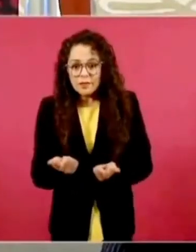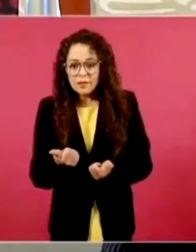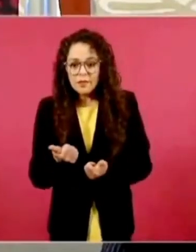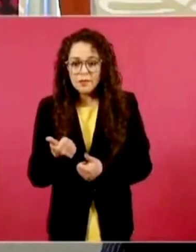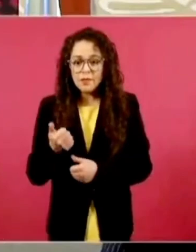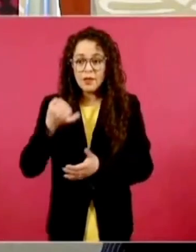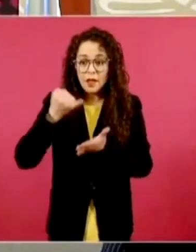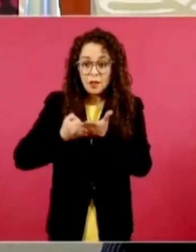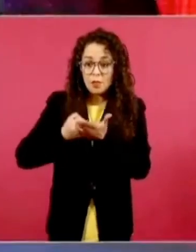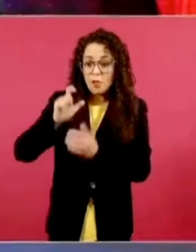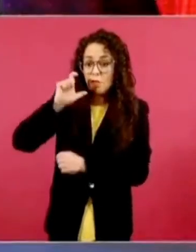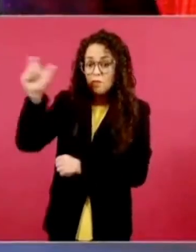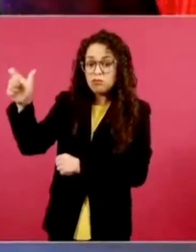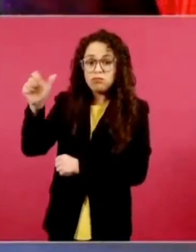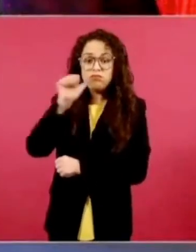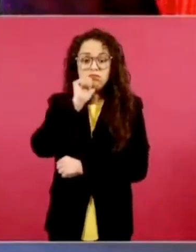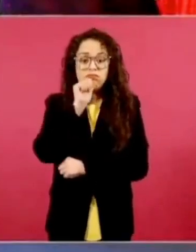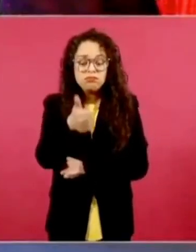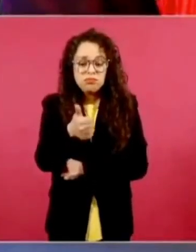Cemex,